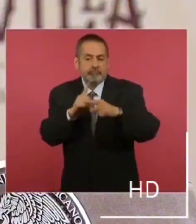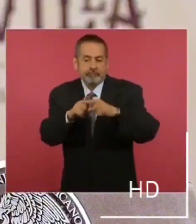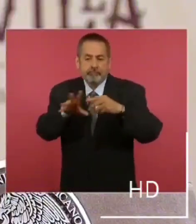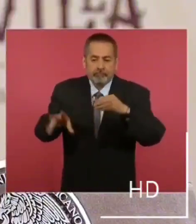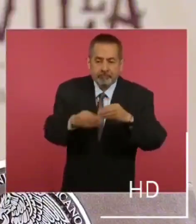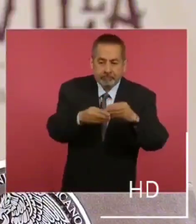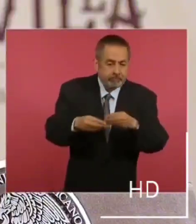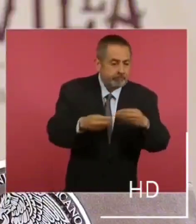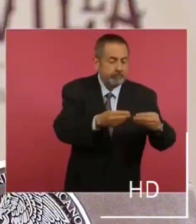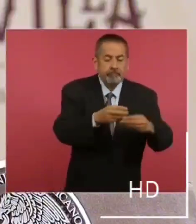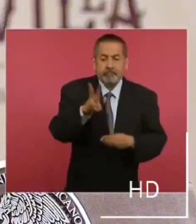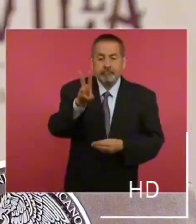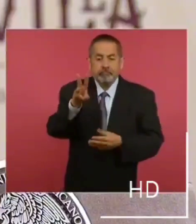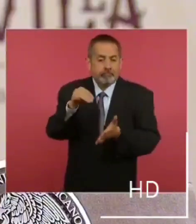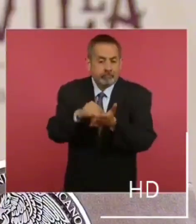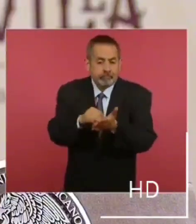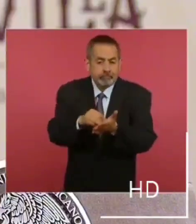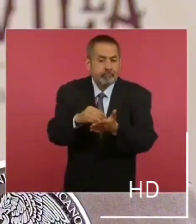con